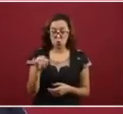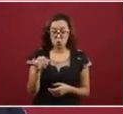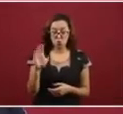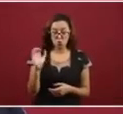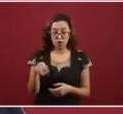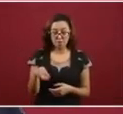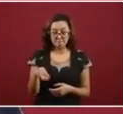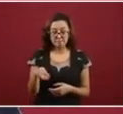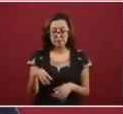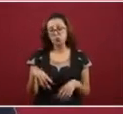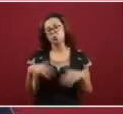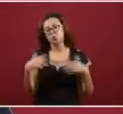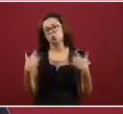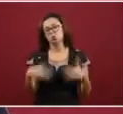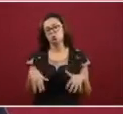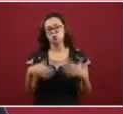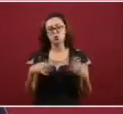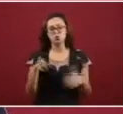que tiene